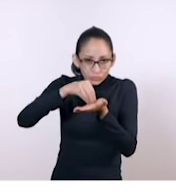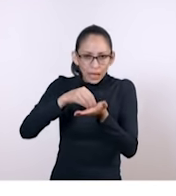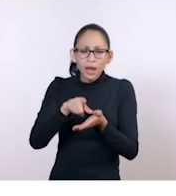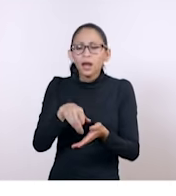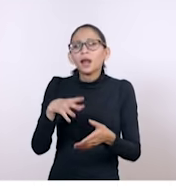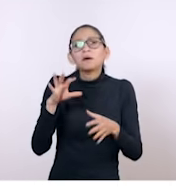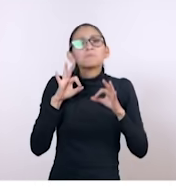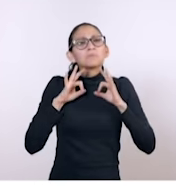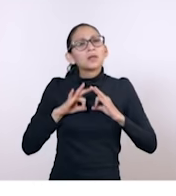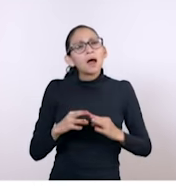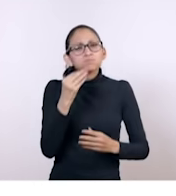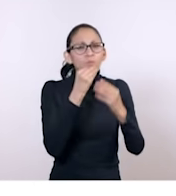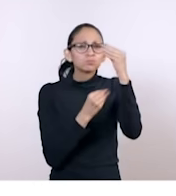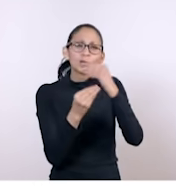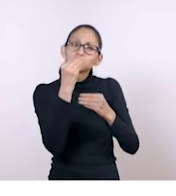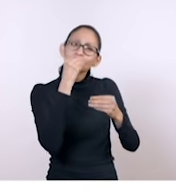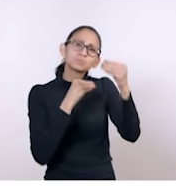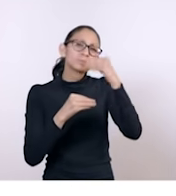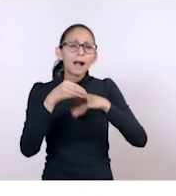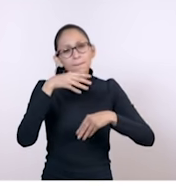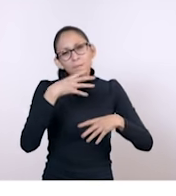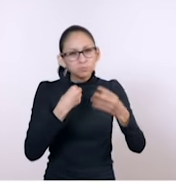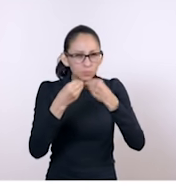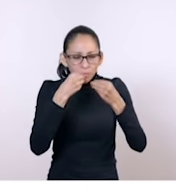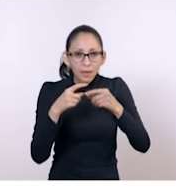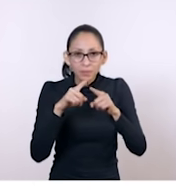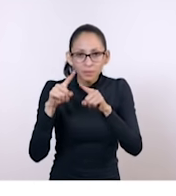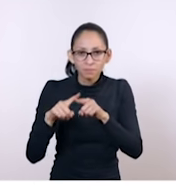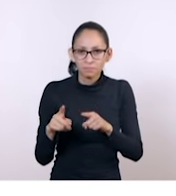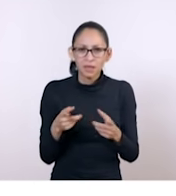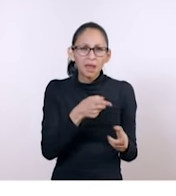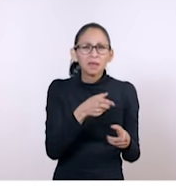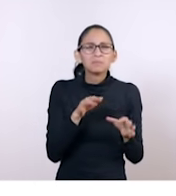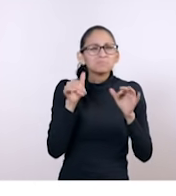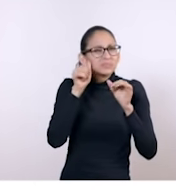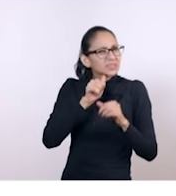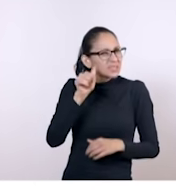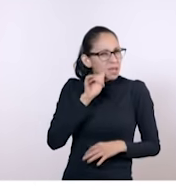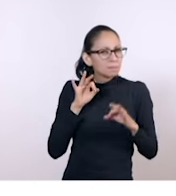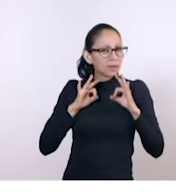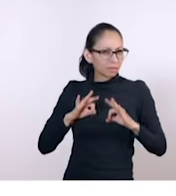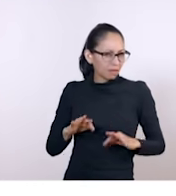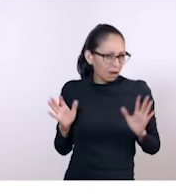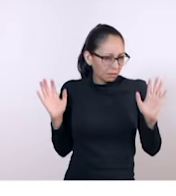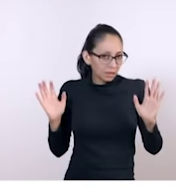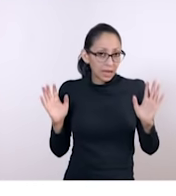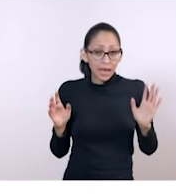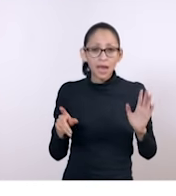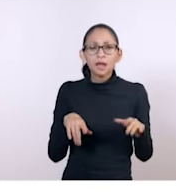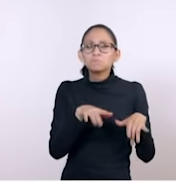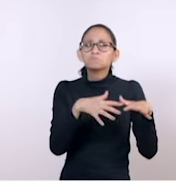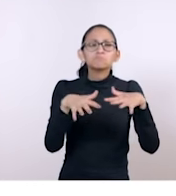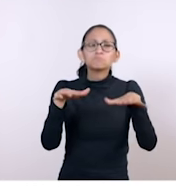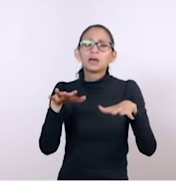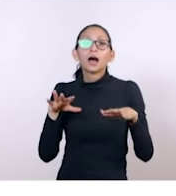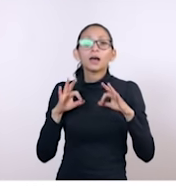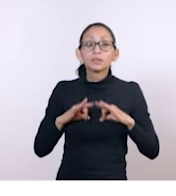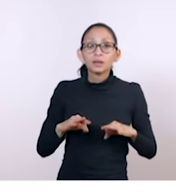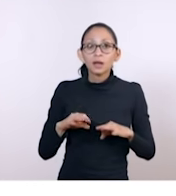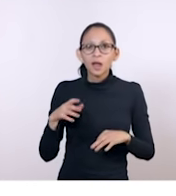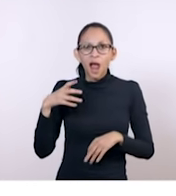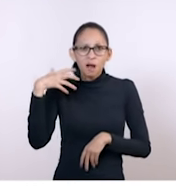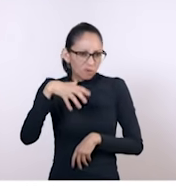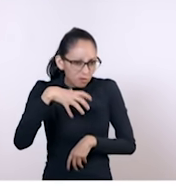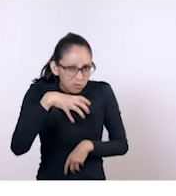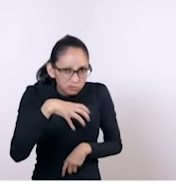tranquilos, comiendo, sin meterse con los cerditos, que son a todo dar. No se meten con nadie, a menos que los molesten. Estaban ahí tranquilitos y de repente